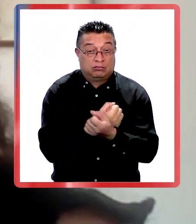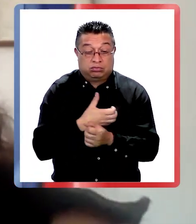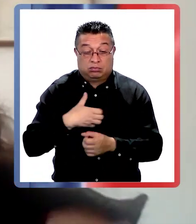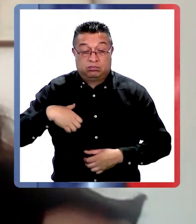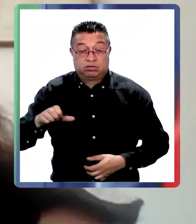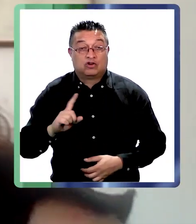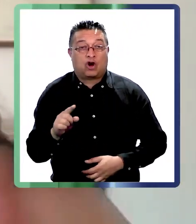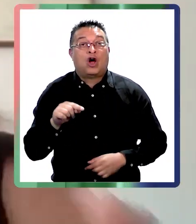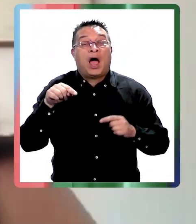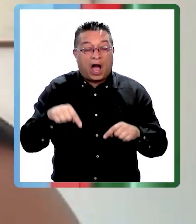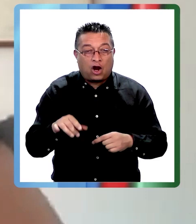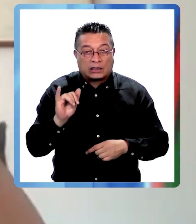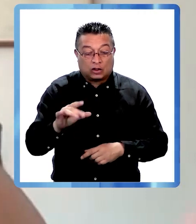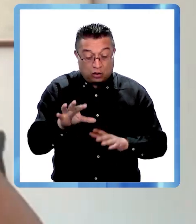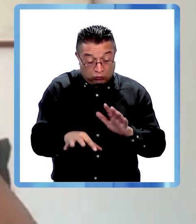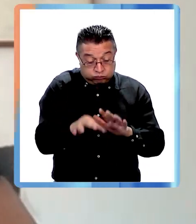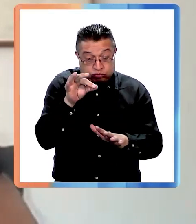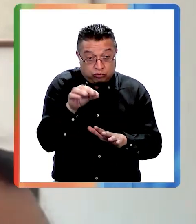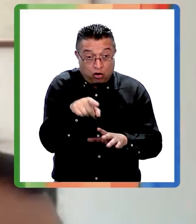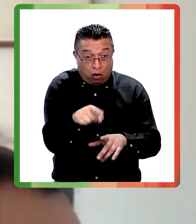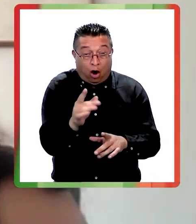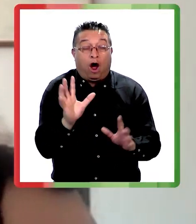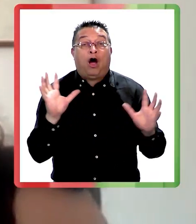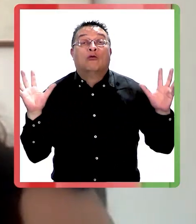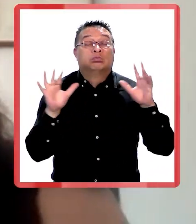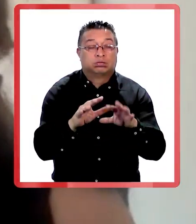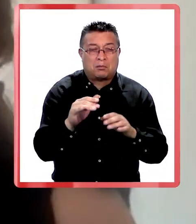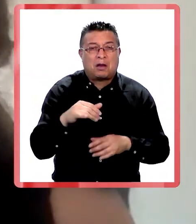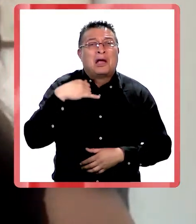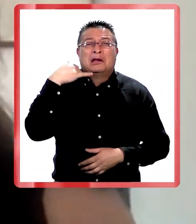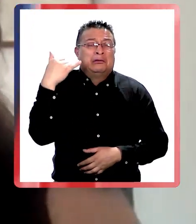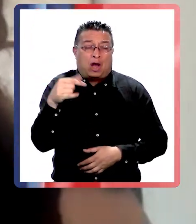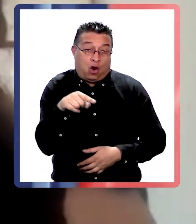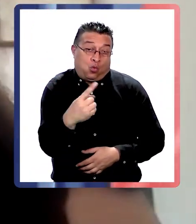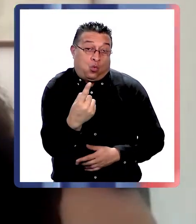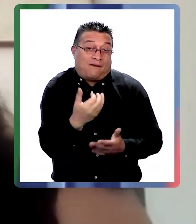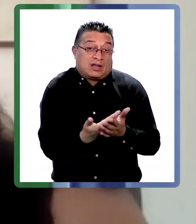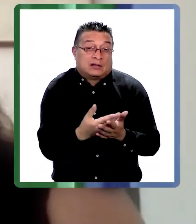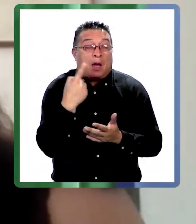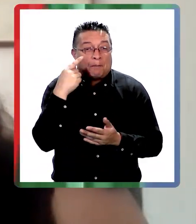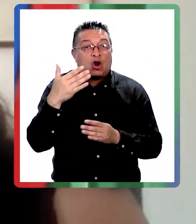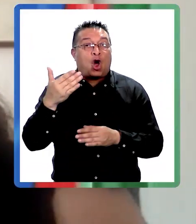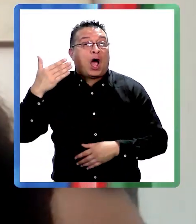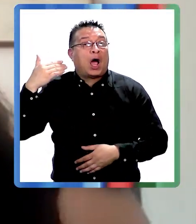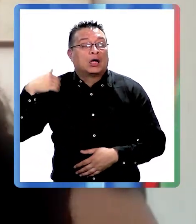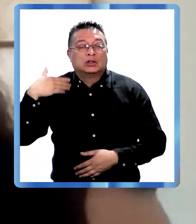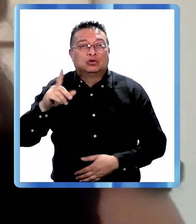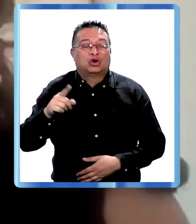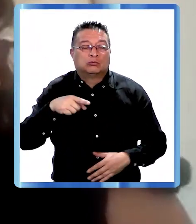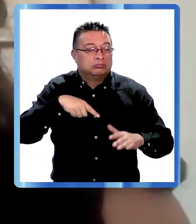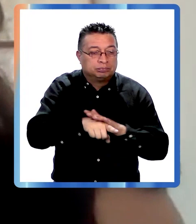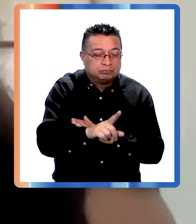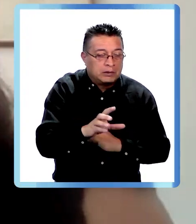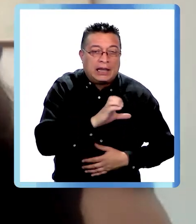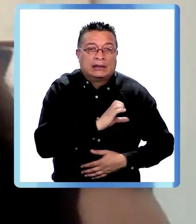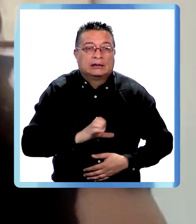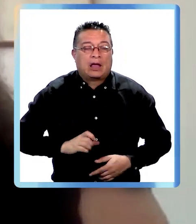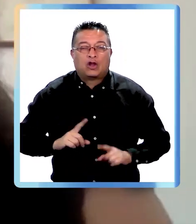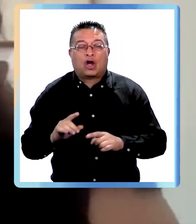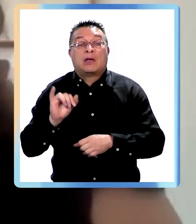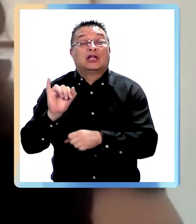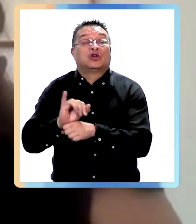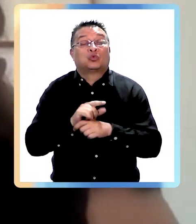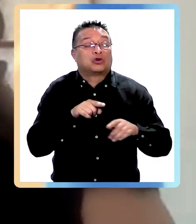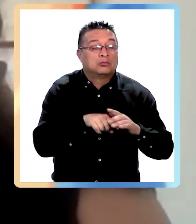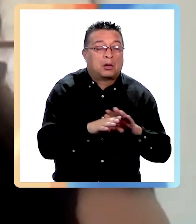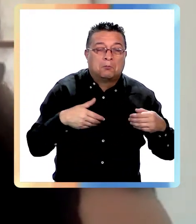no entran, o sea, ahora entraron porque encontraron un cuerpo, pero generalmente no entran las policías, donde no entra el Estado, donde no